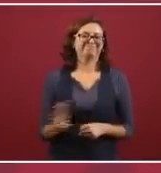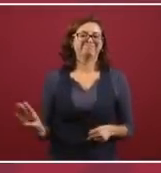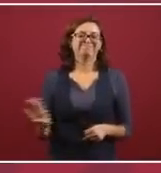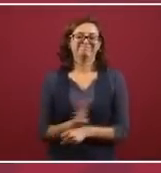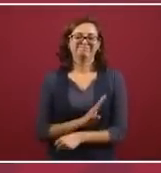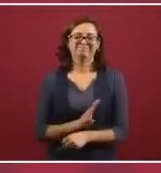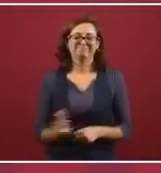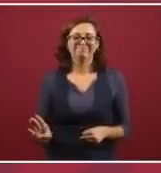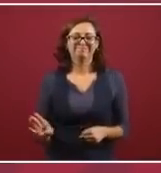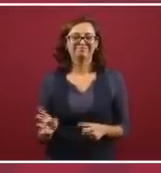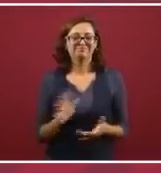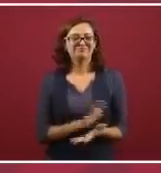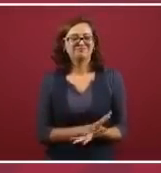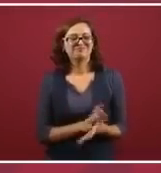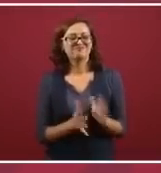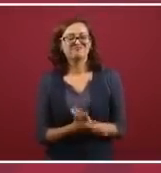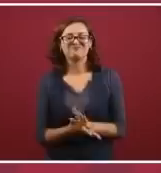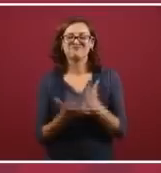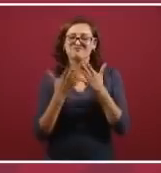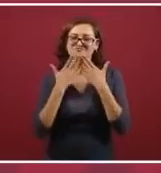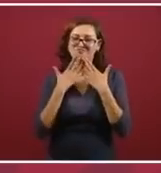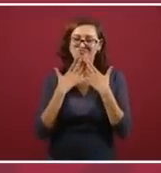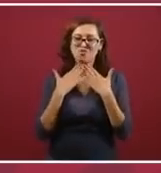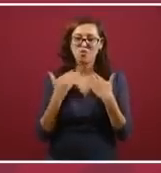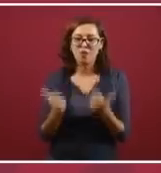hacer componendas,